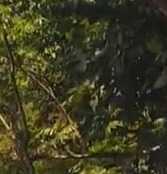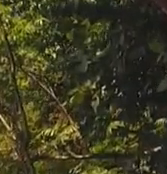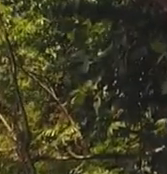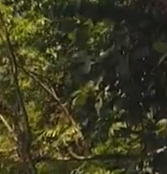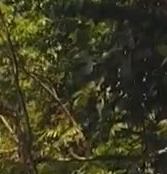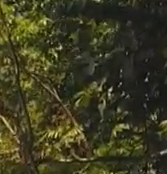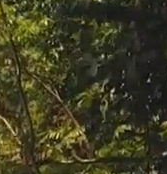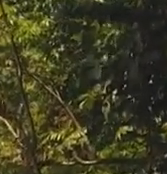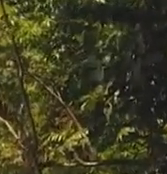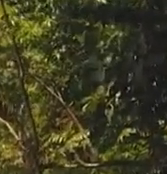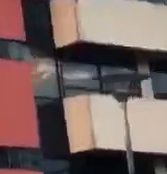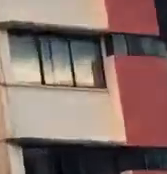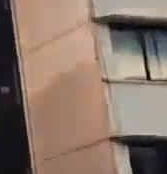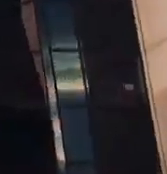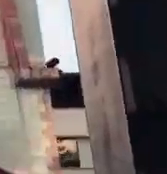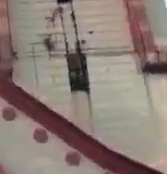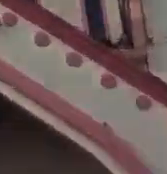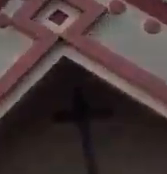no